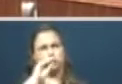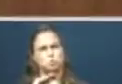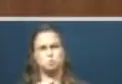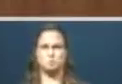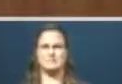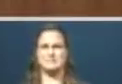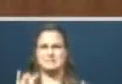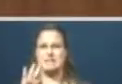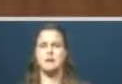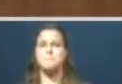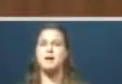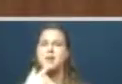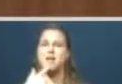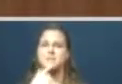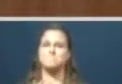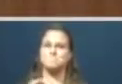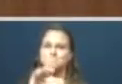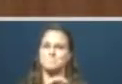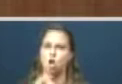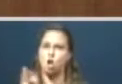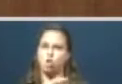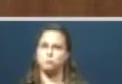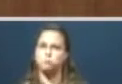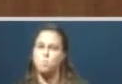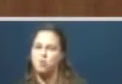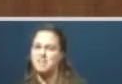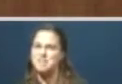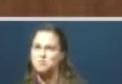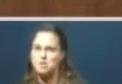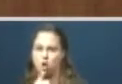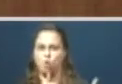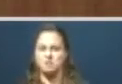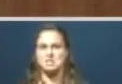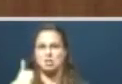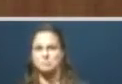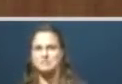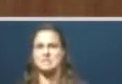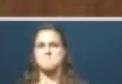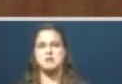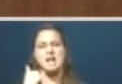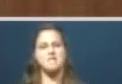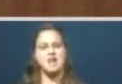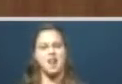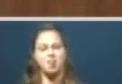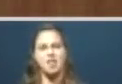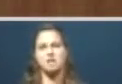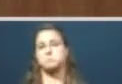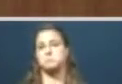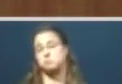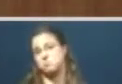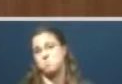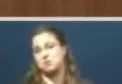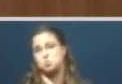en lo que afecta a la cogeneración por su y por su directa influencia en la competitividad de la industria y en la valorización de los residuos ganaderos o